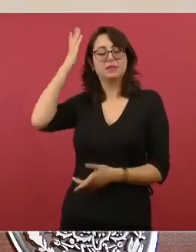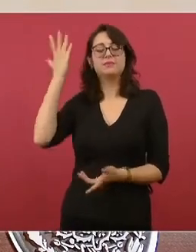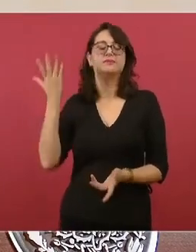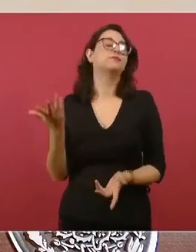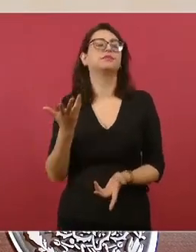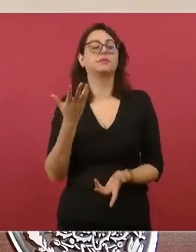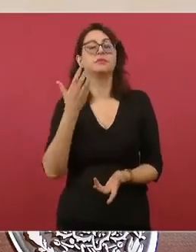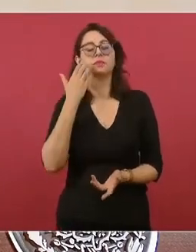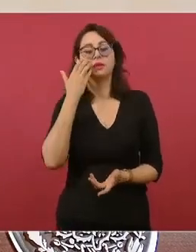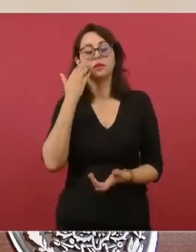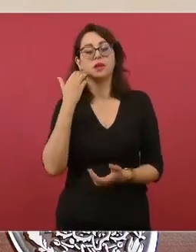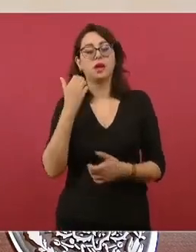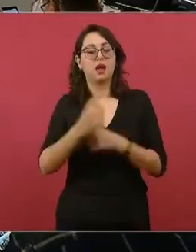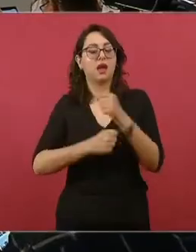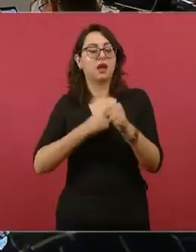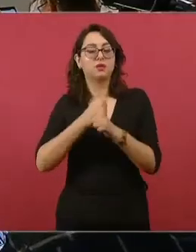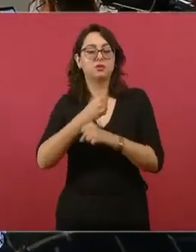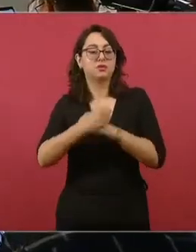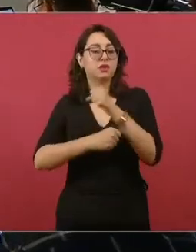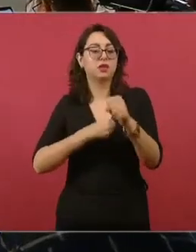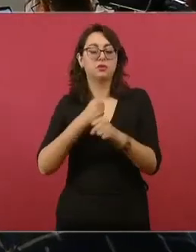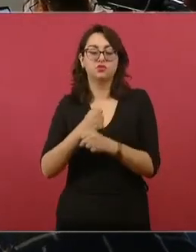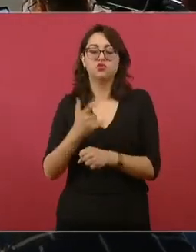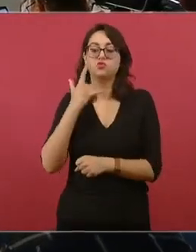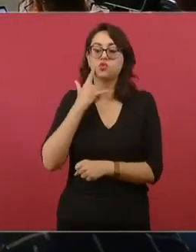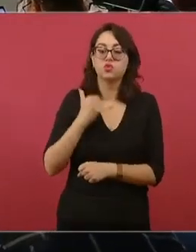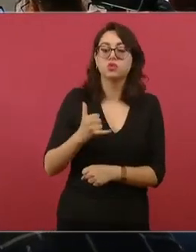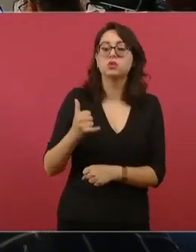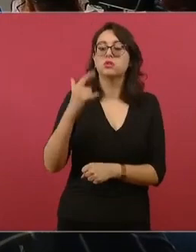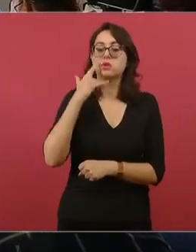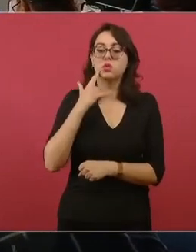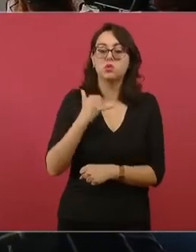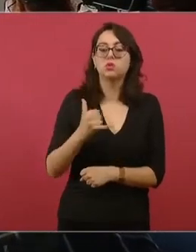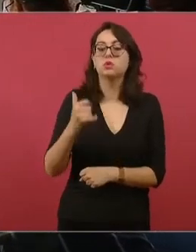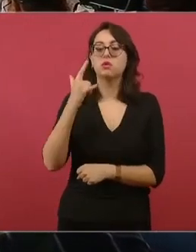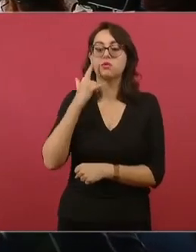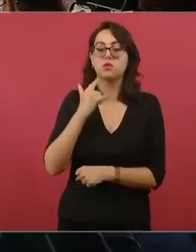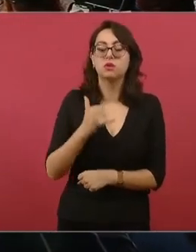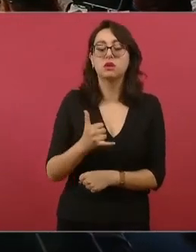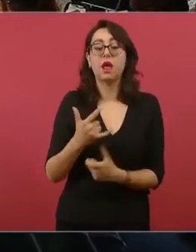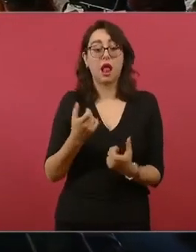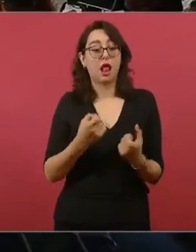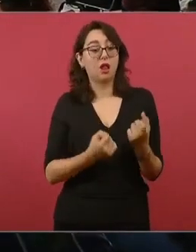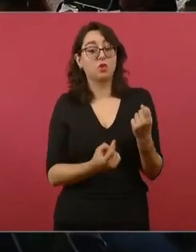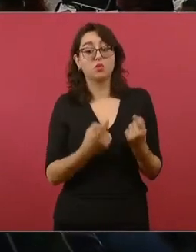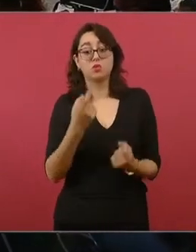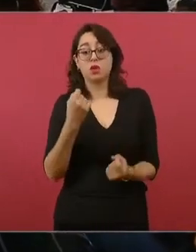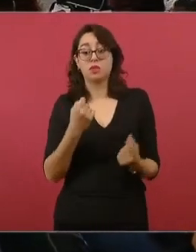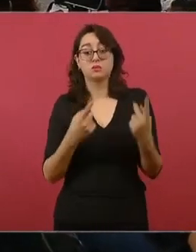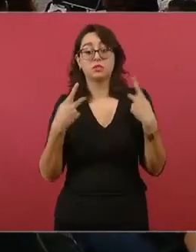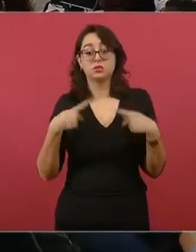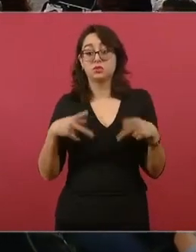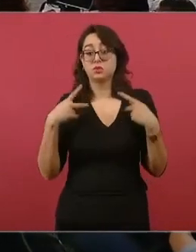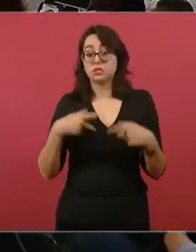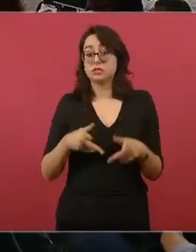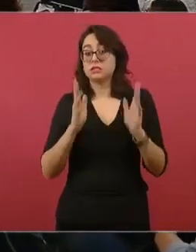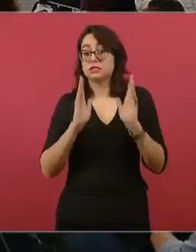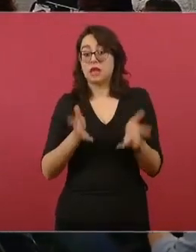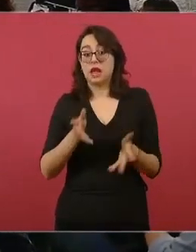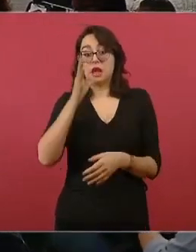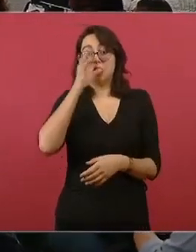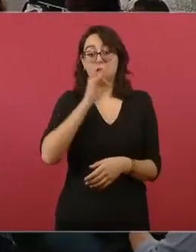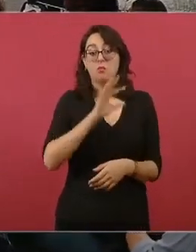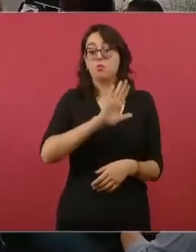se nos adelantaron ya varios, mujeres, hombres, y nosotros